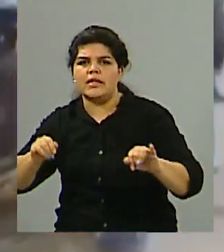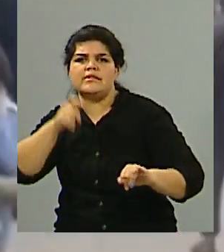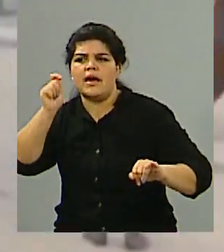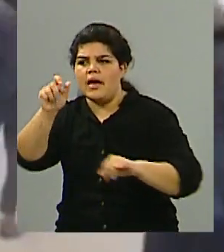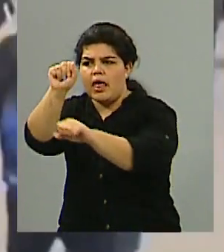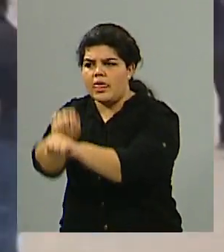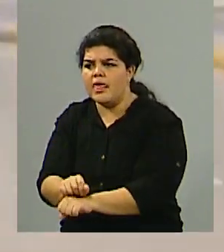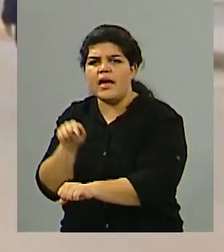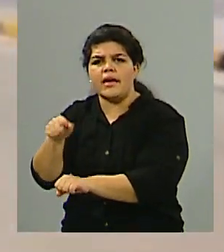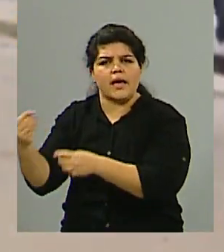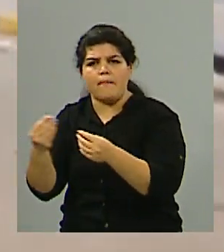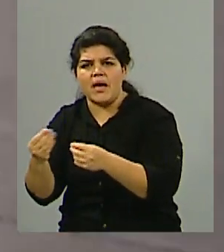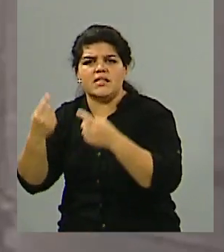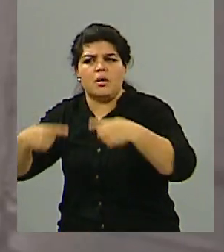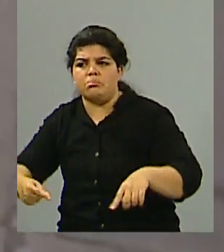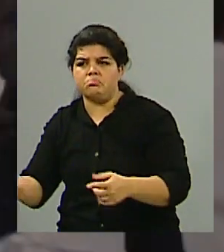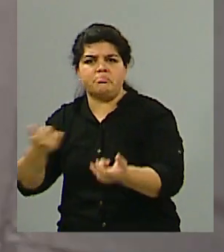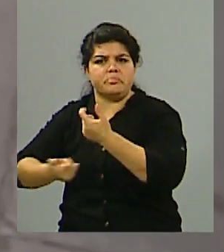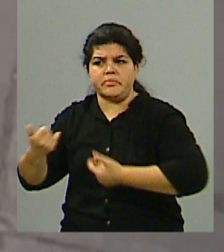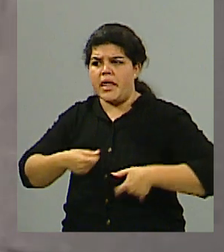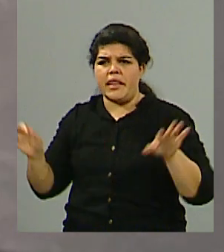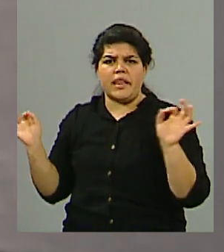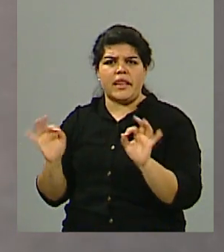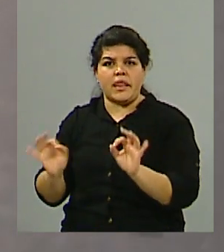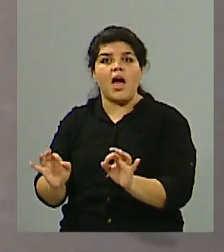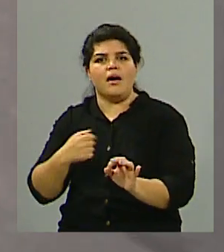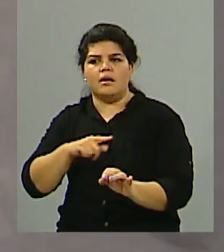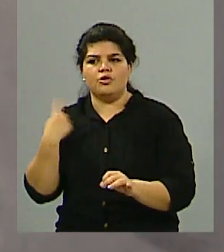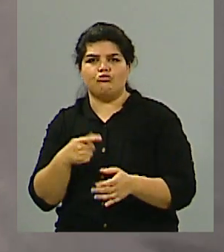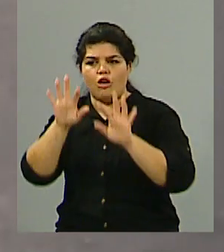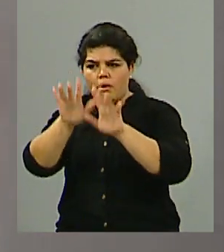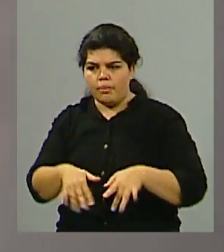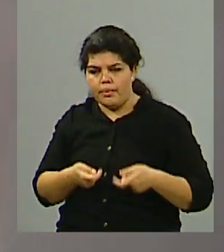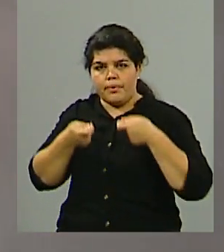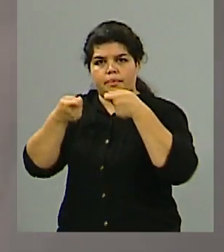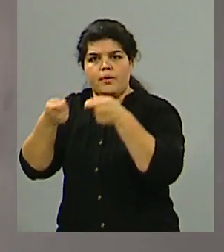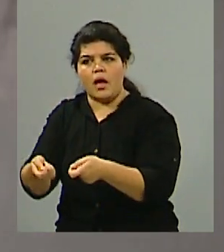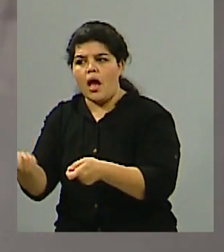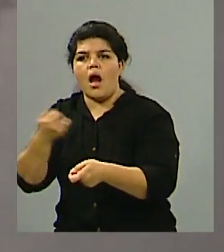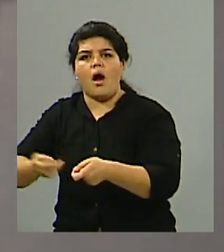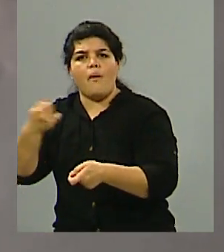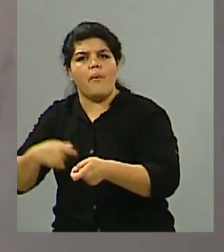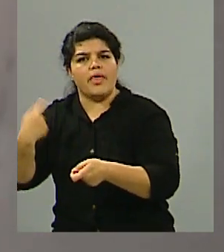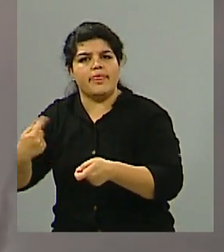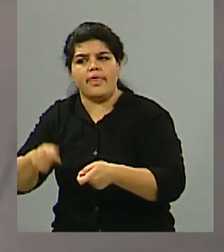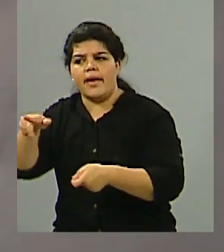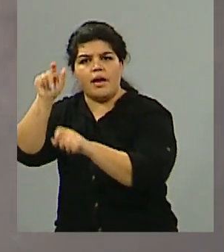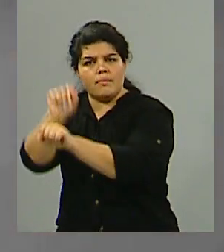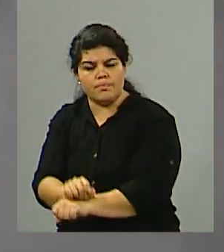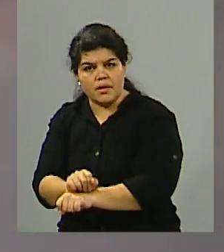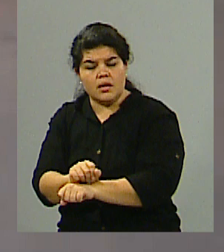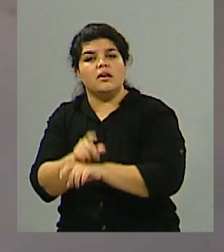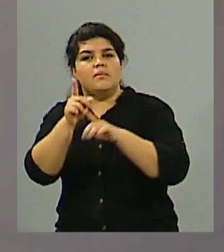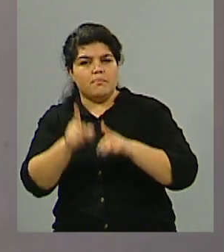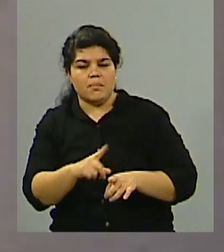hemos presentado habeas corpus a instancias federales. Así que tanto desde la lejanía, pero también con el corazón muy cercano de lo que